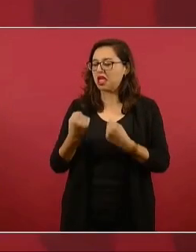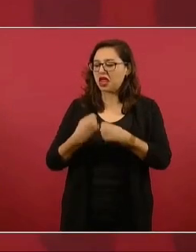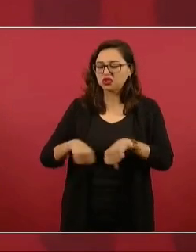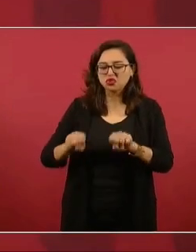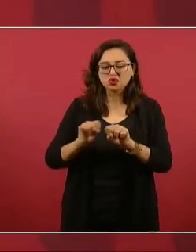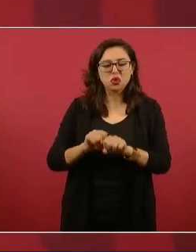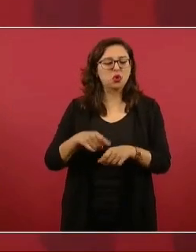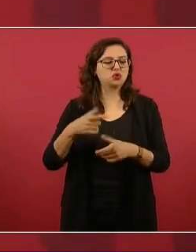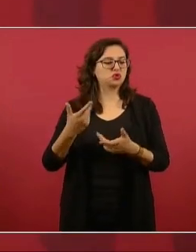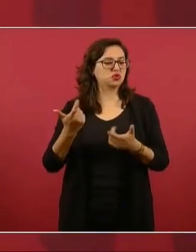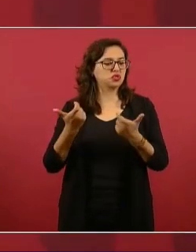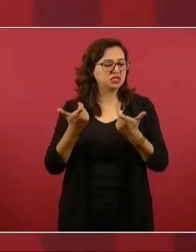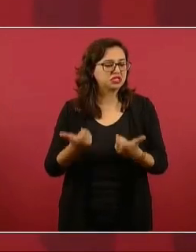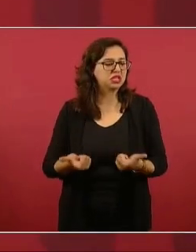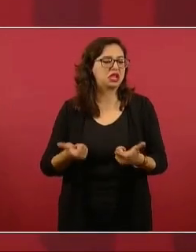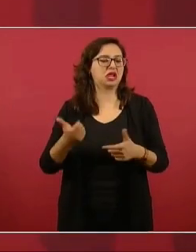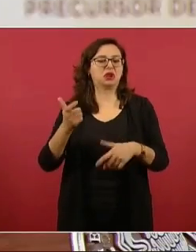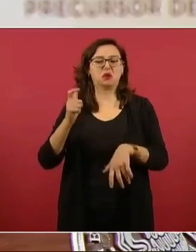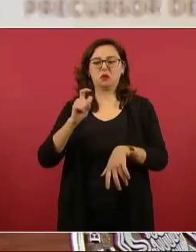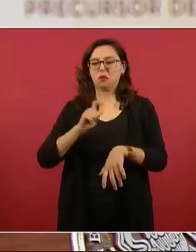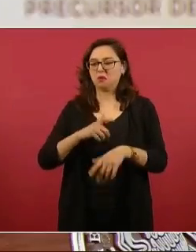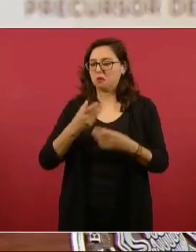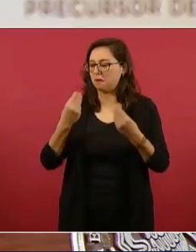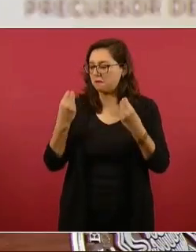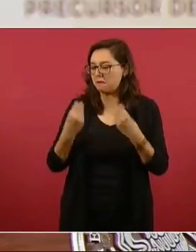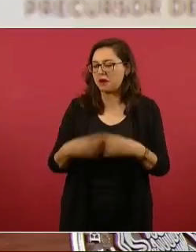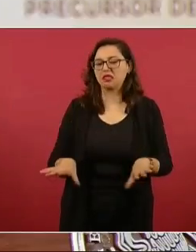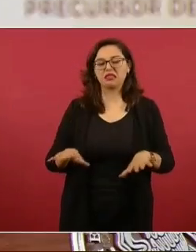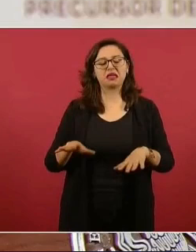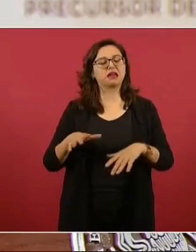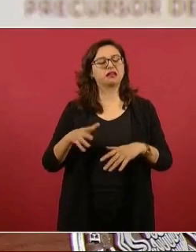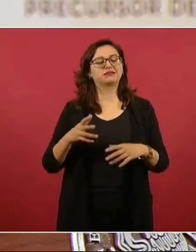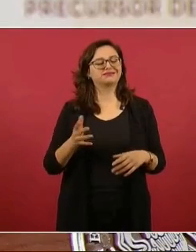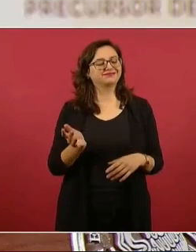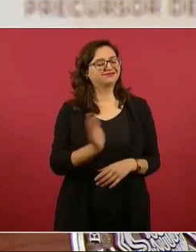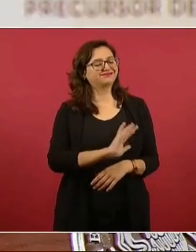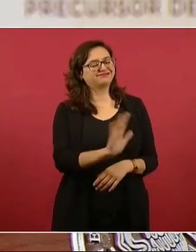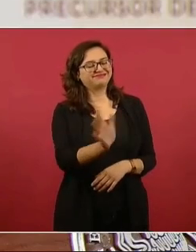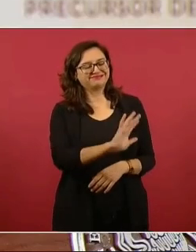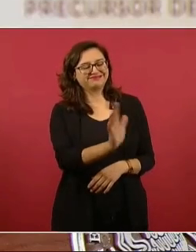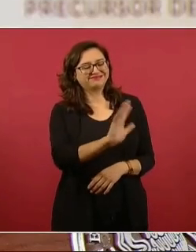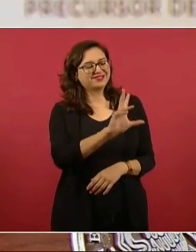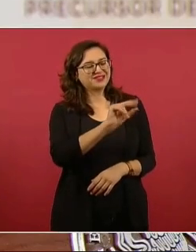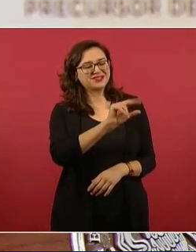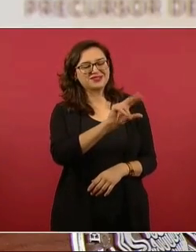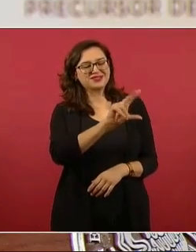No pasa nada. También cuando